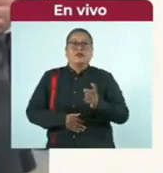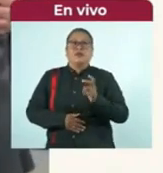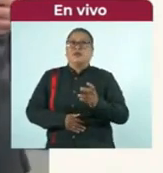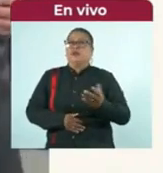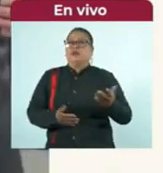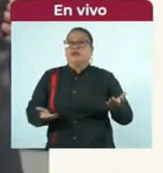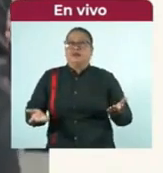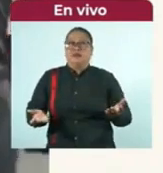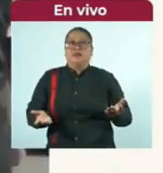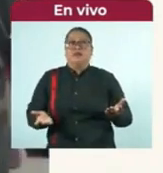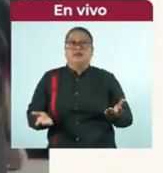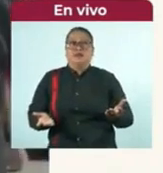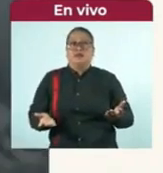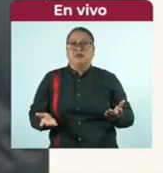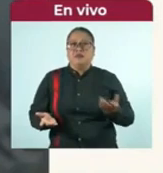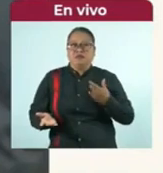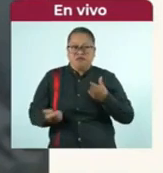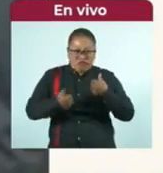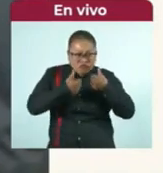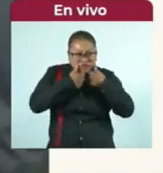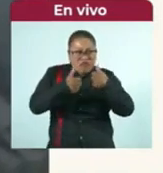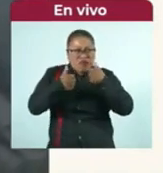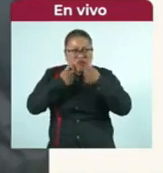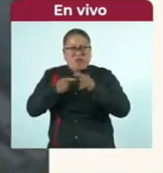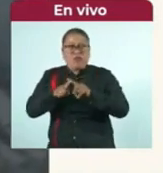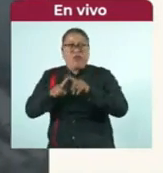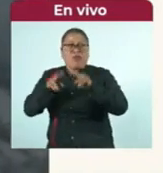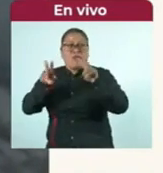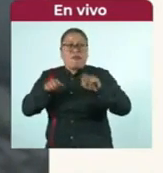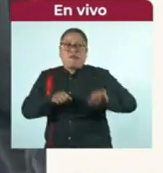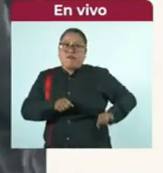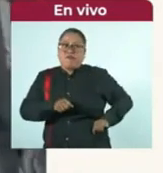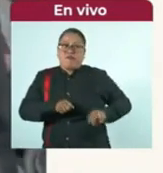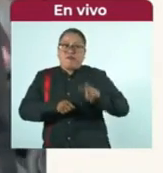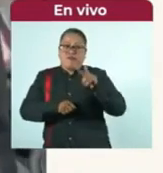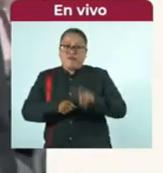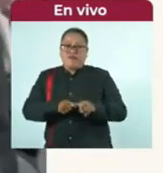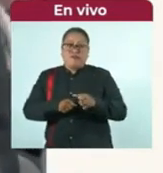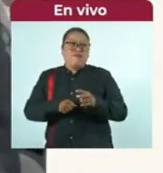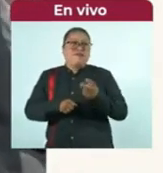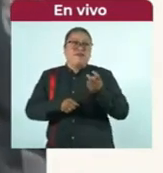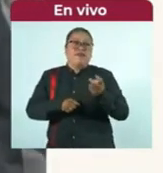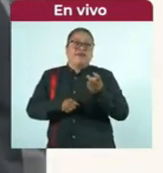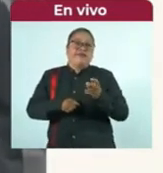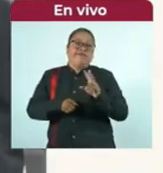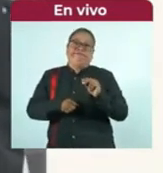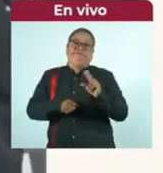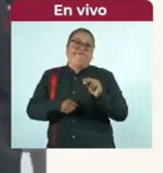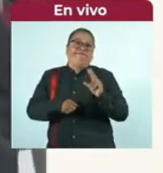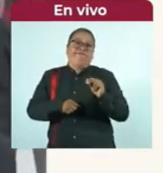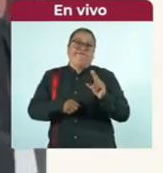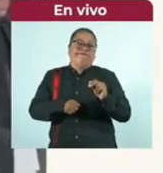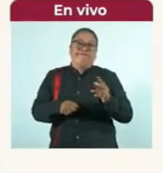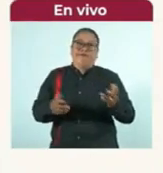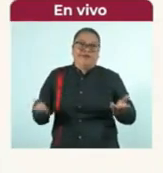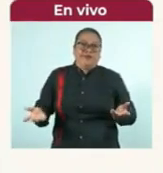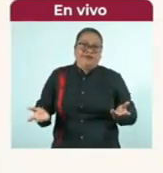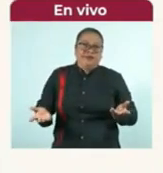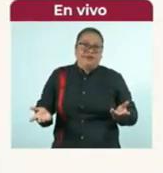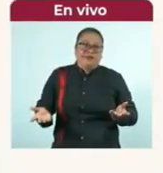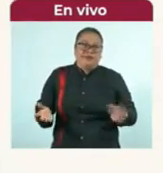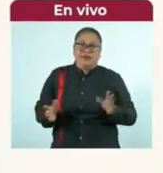seguir atendiendo temas que nos interesan a nosotros. Entonces, no habrá ningún